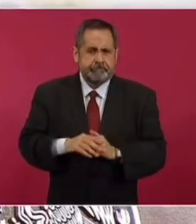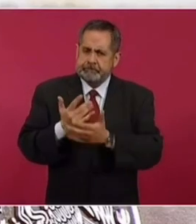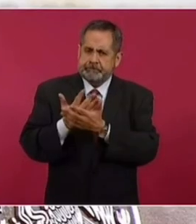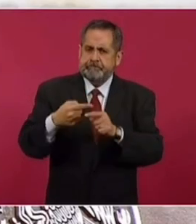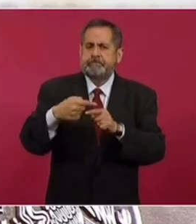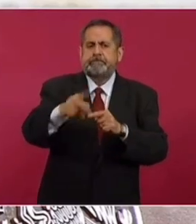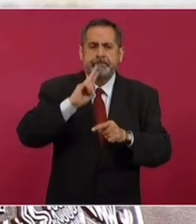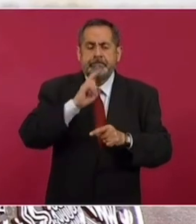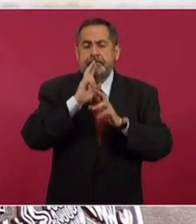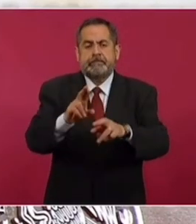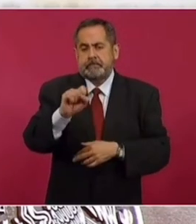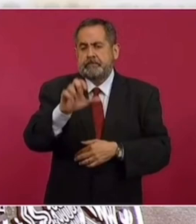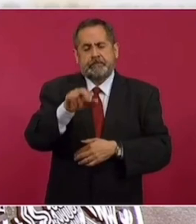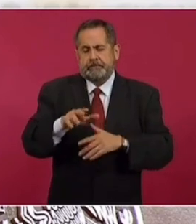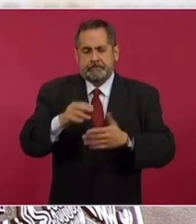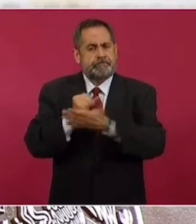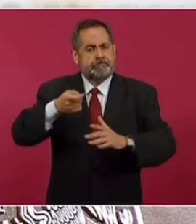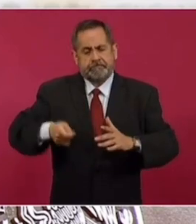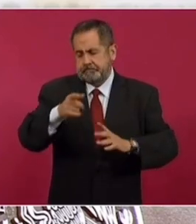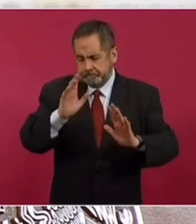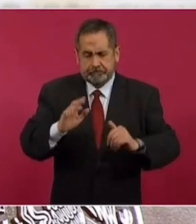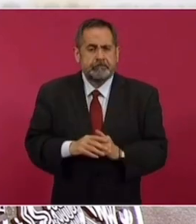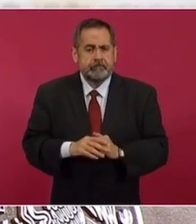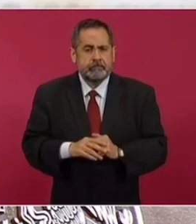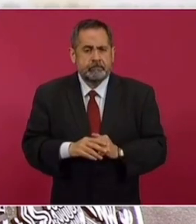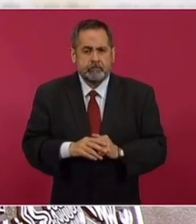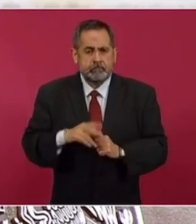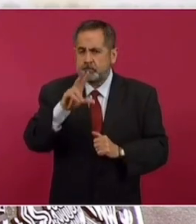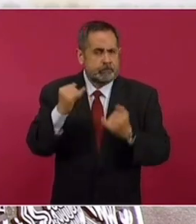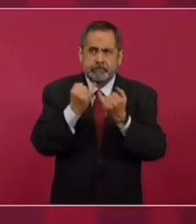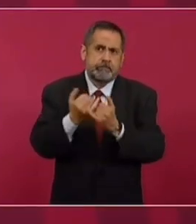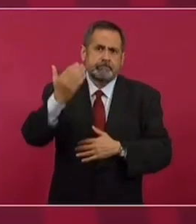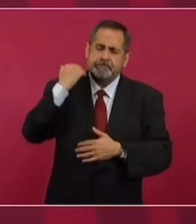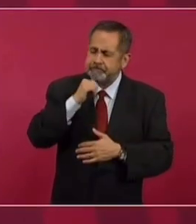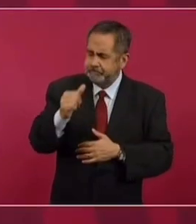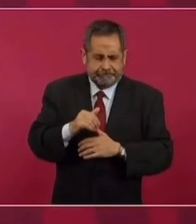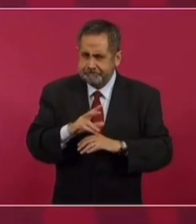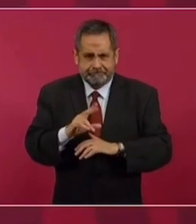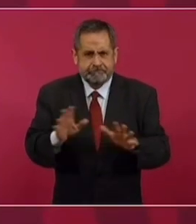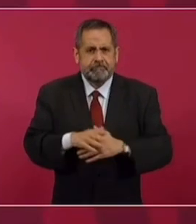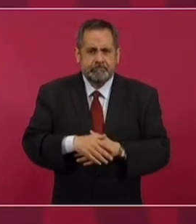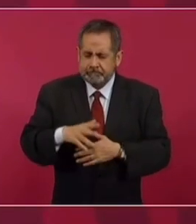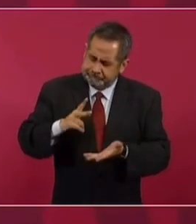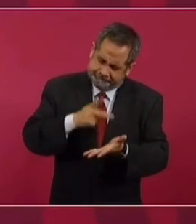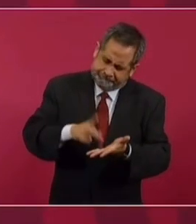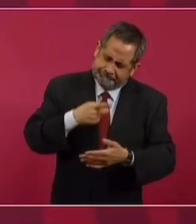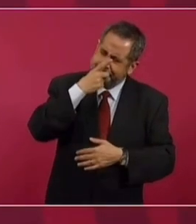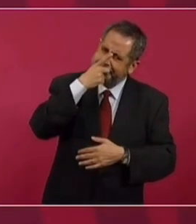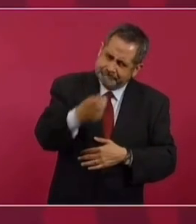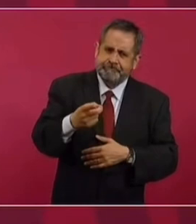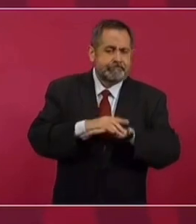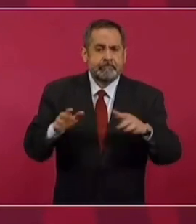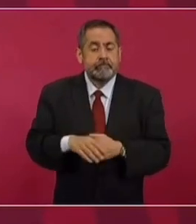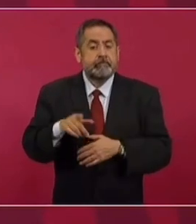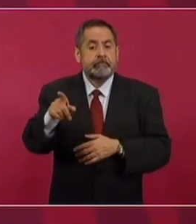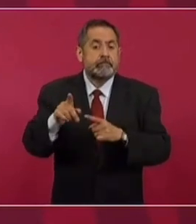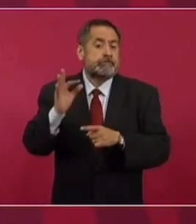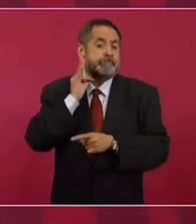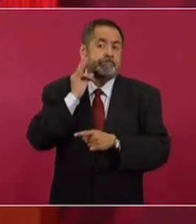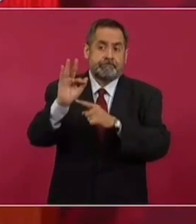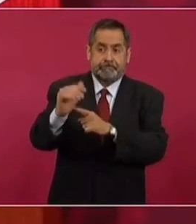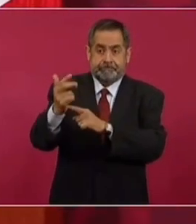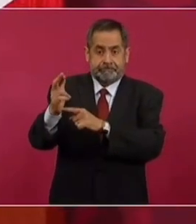que esperar a que resuelvan. Y ya no es el tiempo de antes. Me canso de decirlo. La fiscalía no